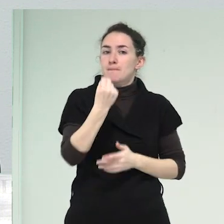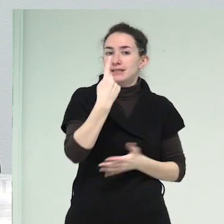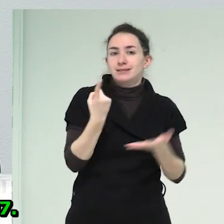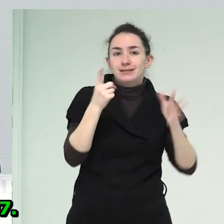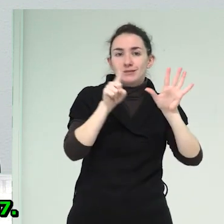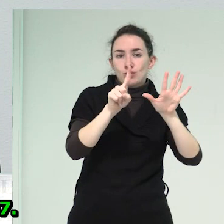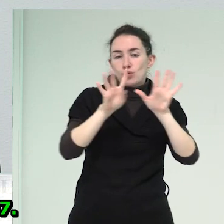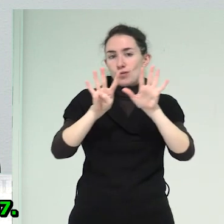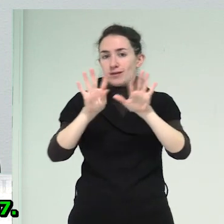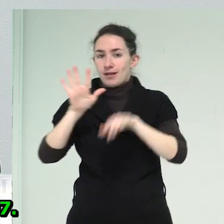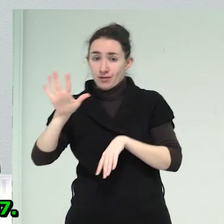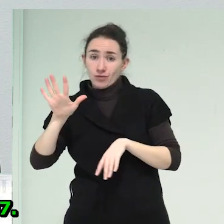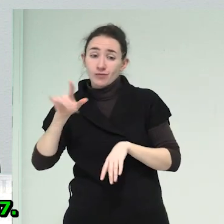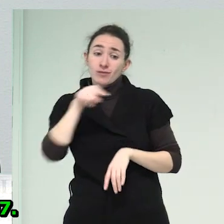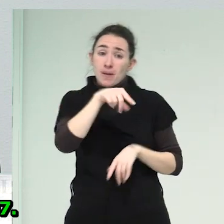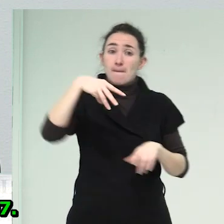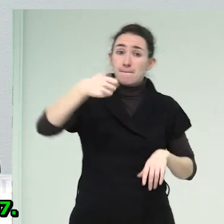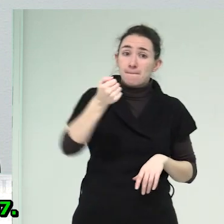1695 que vivió, Mary Wollstonecraft,